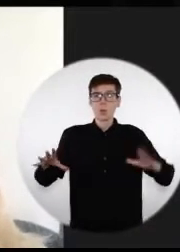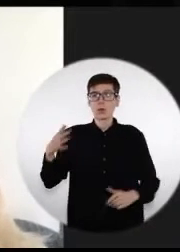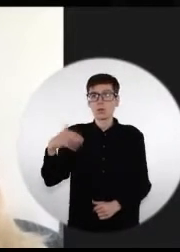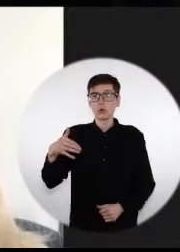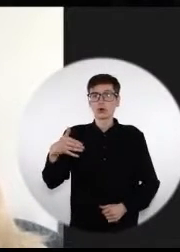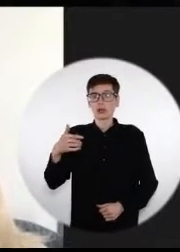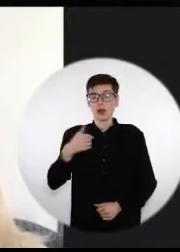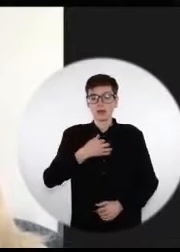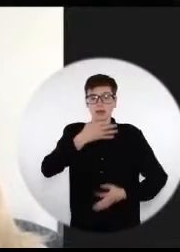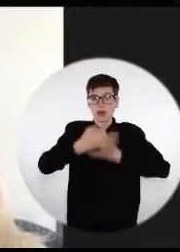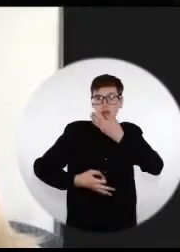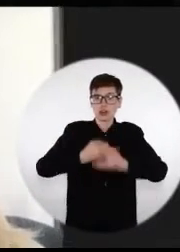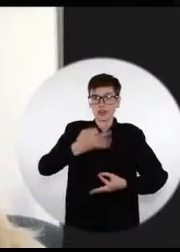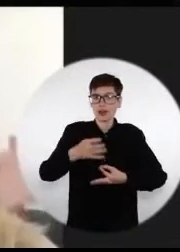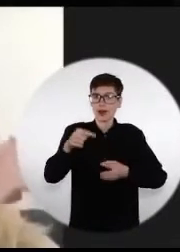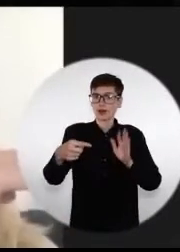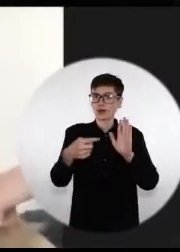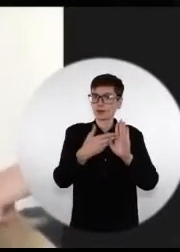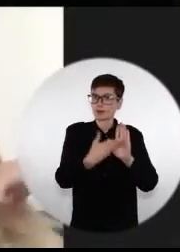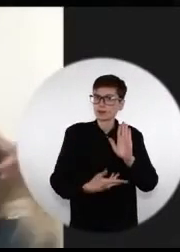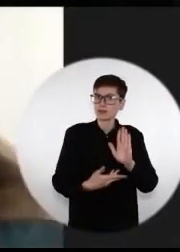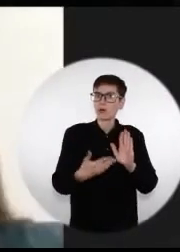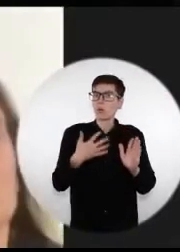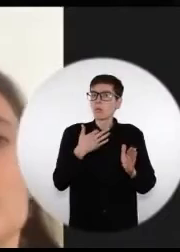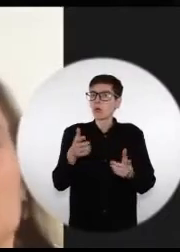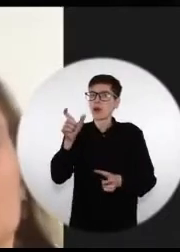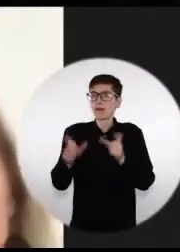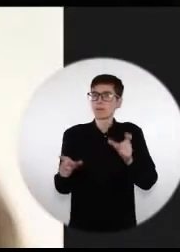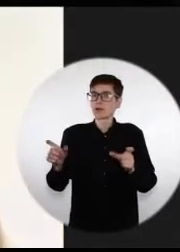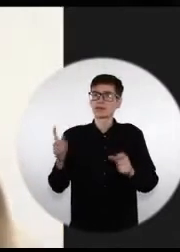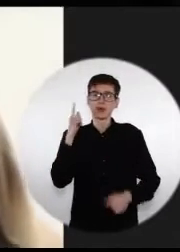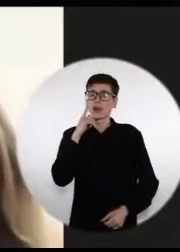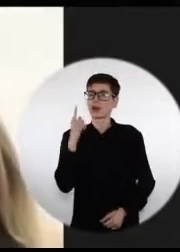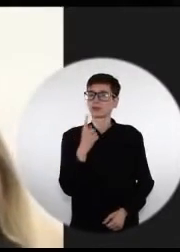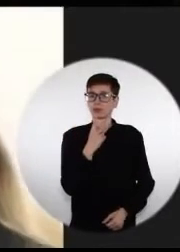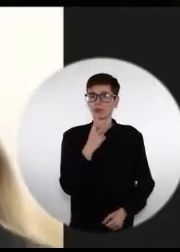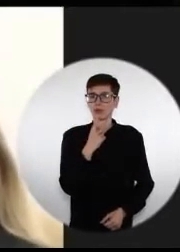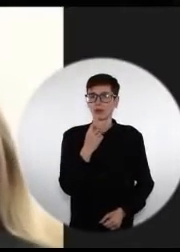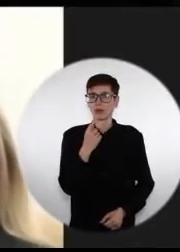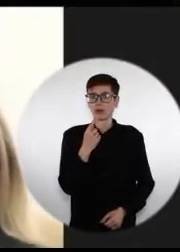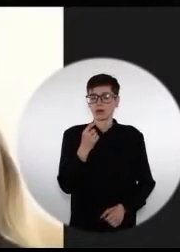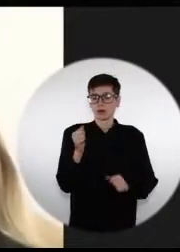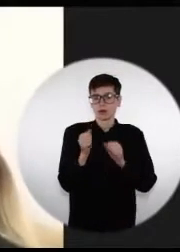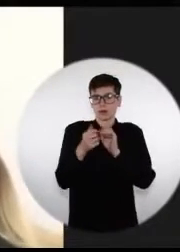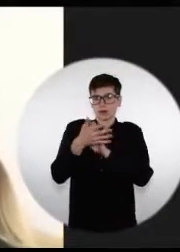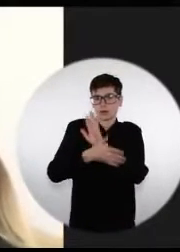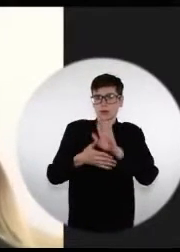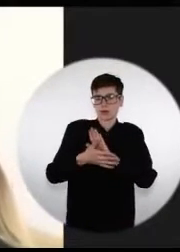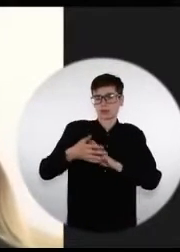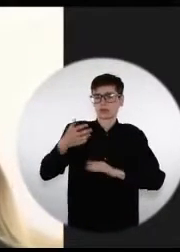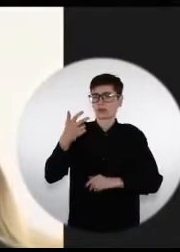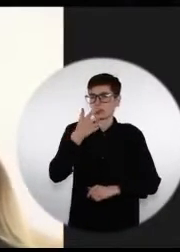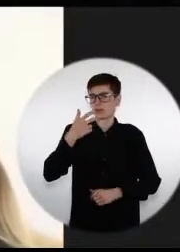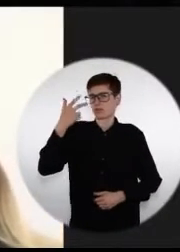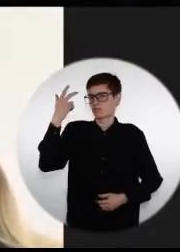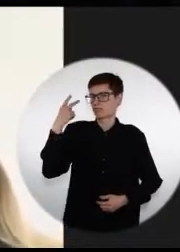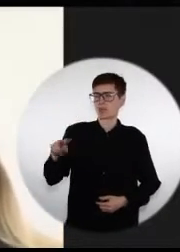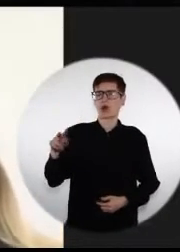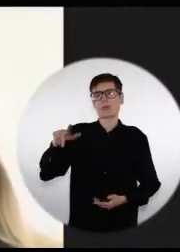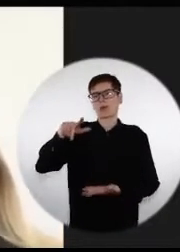falta poder hacer accesible la literatura ya que es muy importante como contarles esto